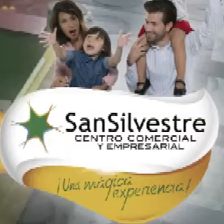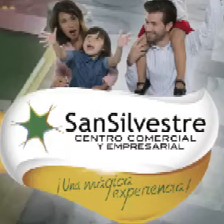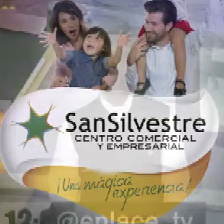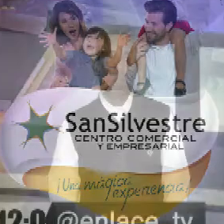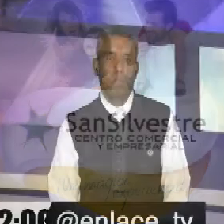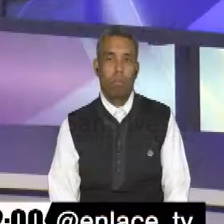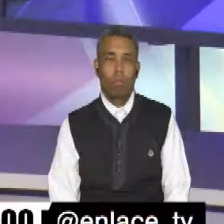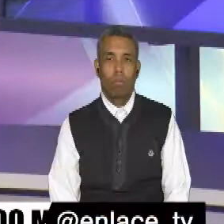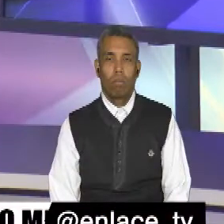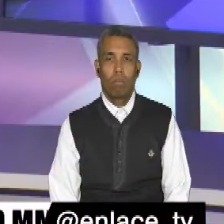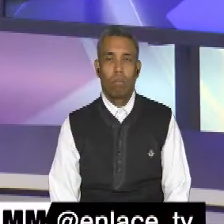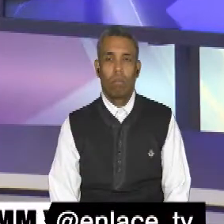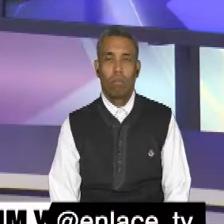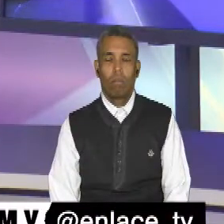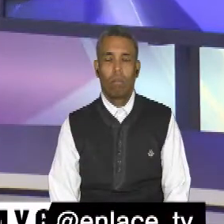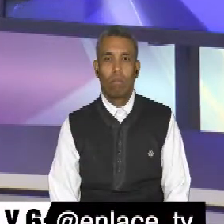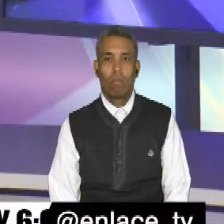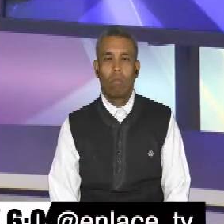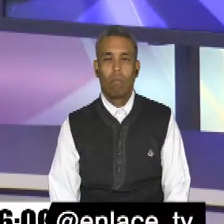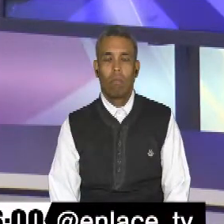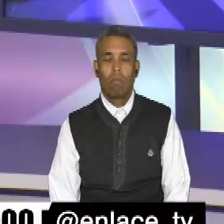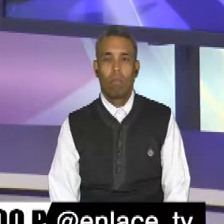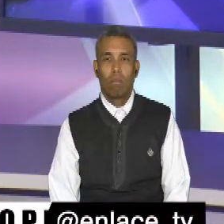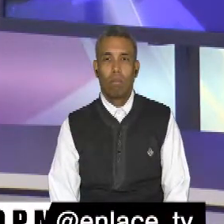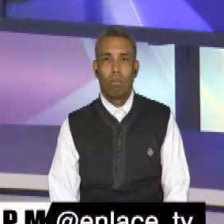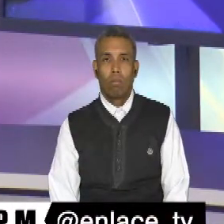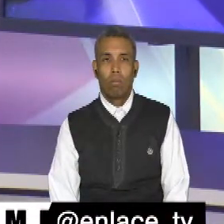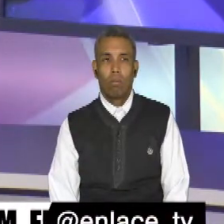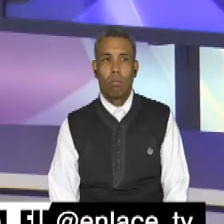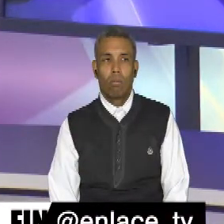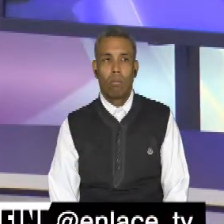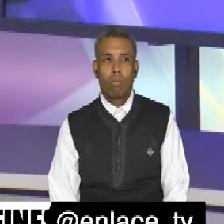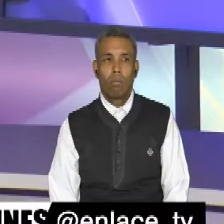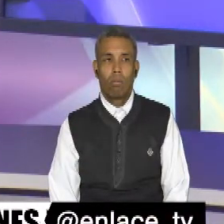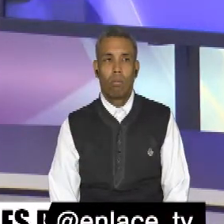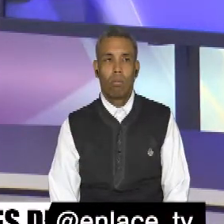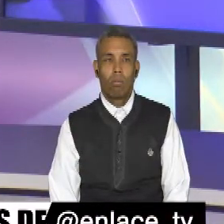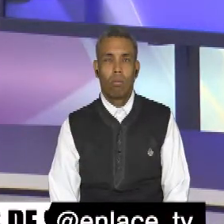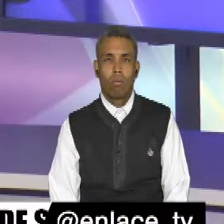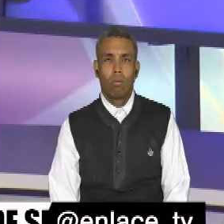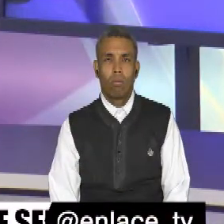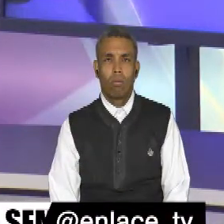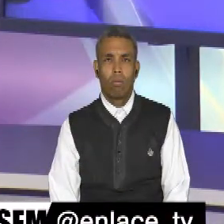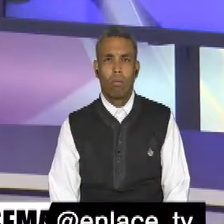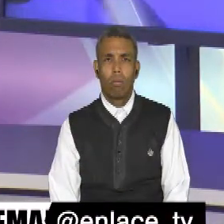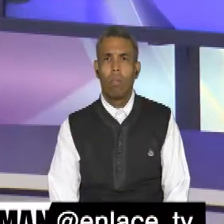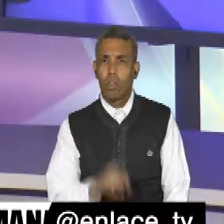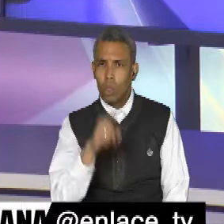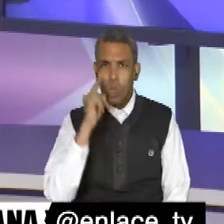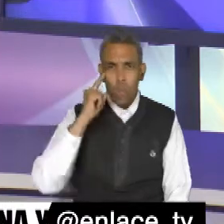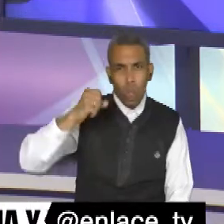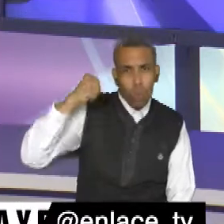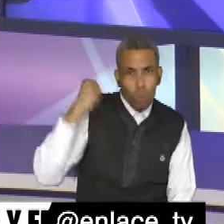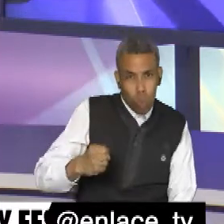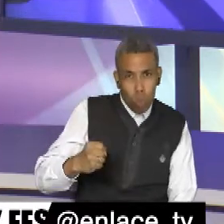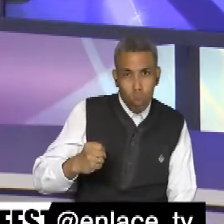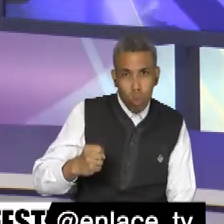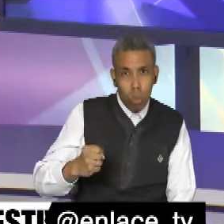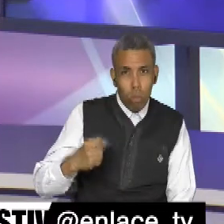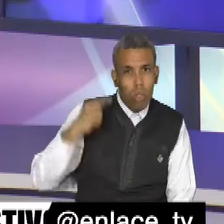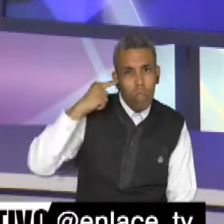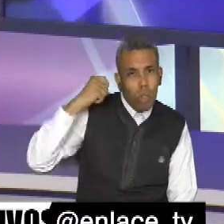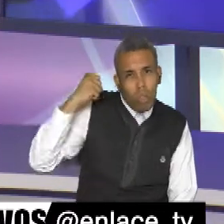Visítelos. ¿Sabe usted cuándo está expuesto a la contaminación auditiva? Pues bien, expertos le